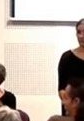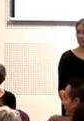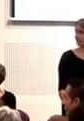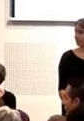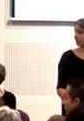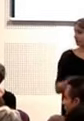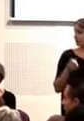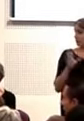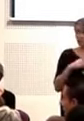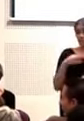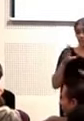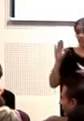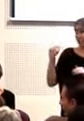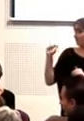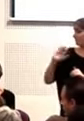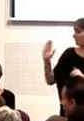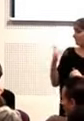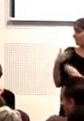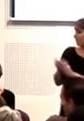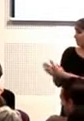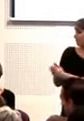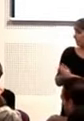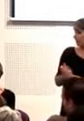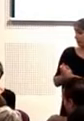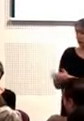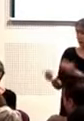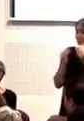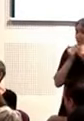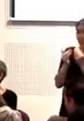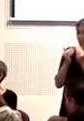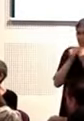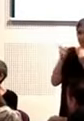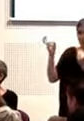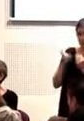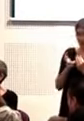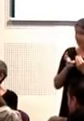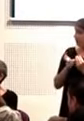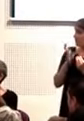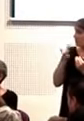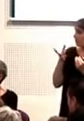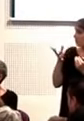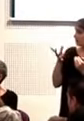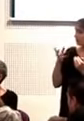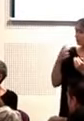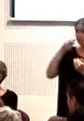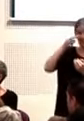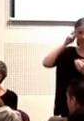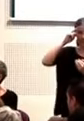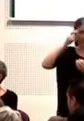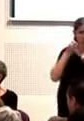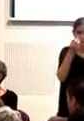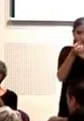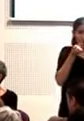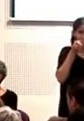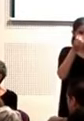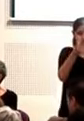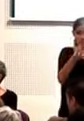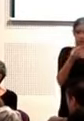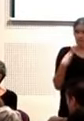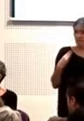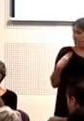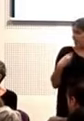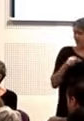Bueno, pues nada, ahora despido a mis compañeros de la mesa, agradeciéndoles de verdad que hubieran estado aquí, porque han hablado en primera persona, nunca mejor dicho, de sus propias vidas,